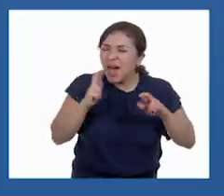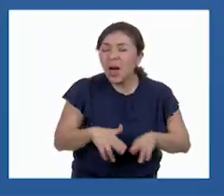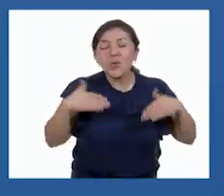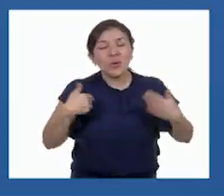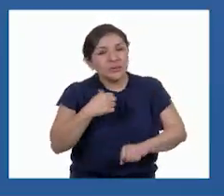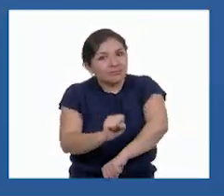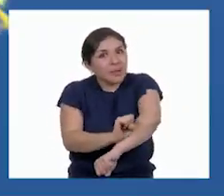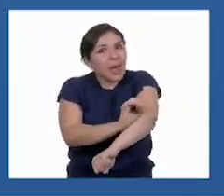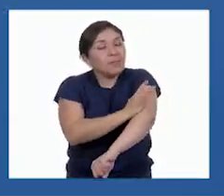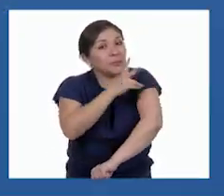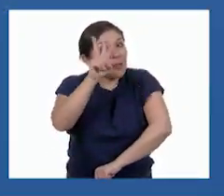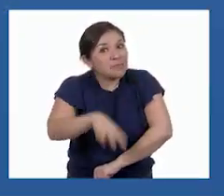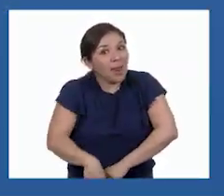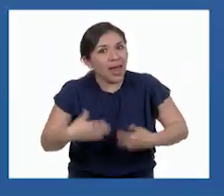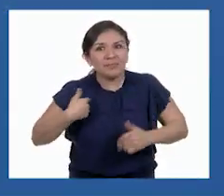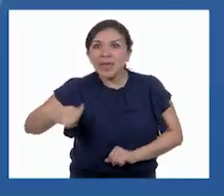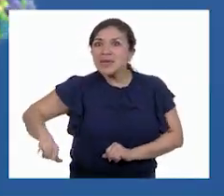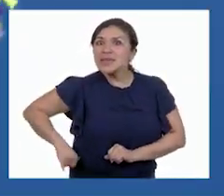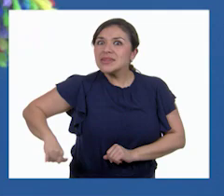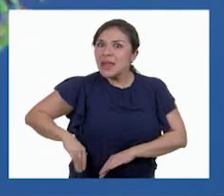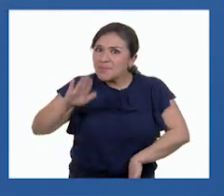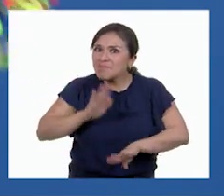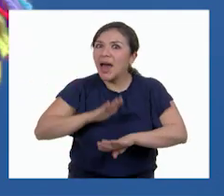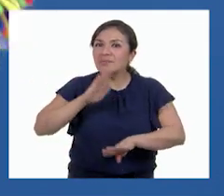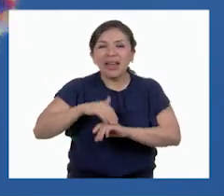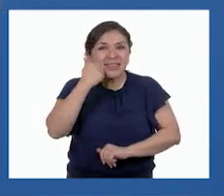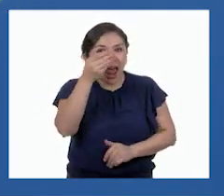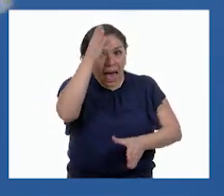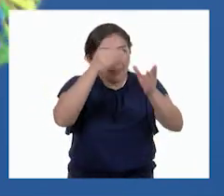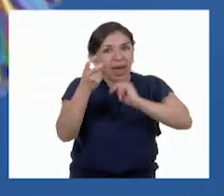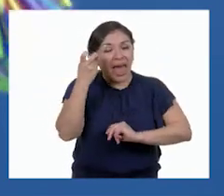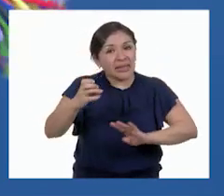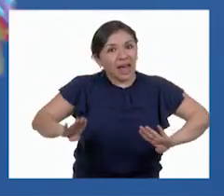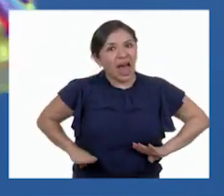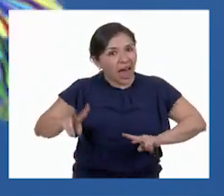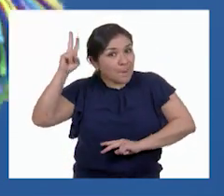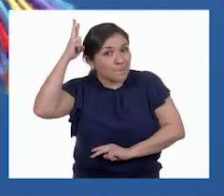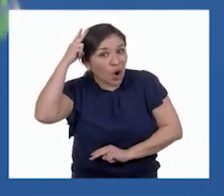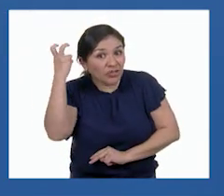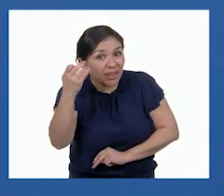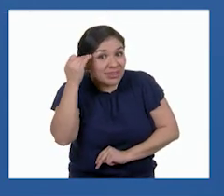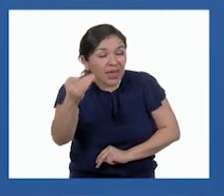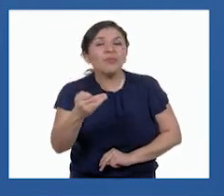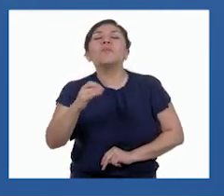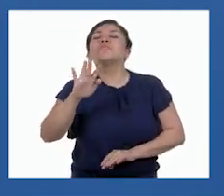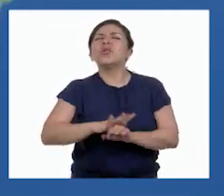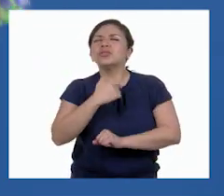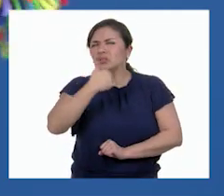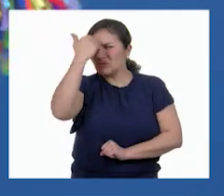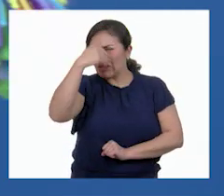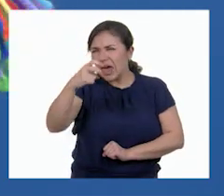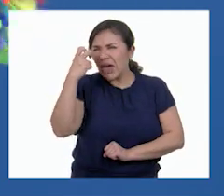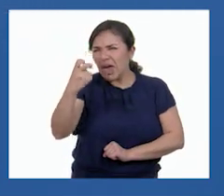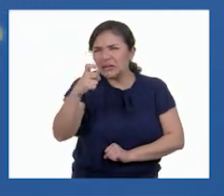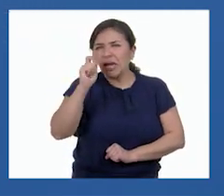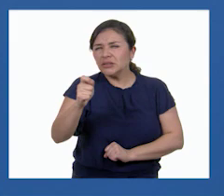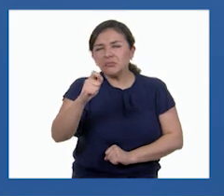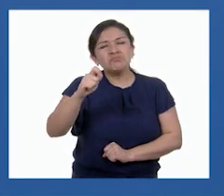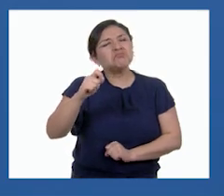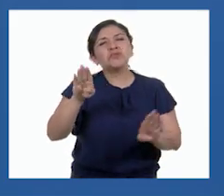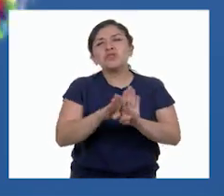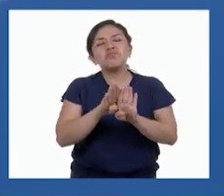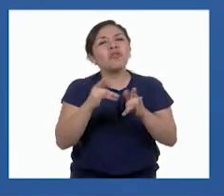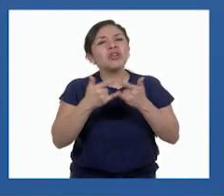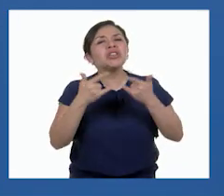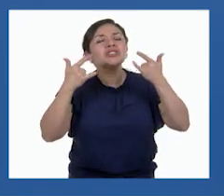me emociona muchísimo, me interesa mucho aprender sobre el Porfiriato porque sé que es un antecedente